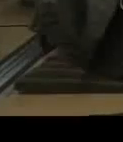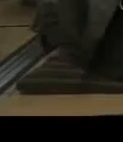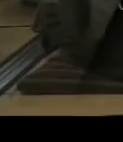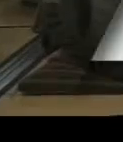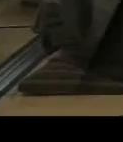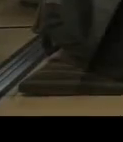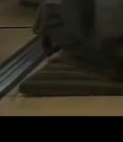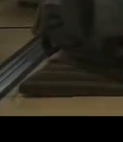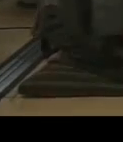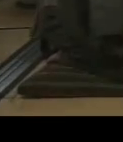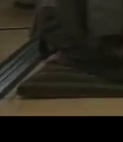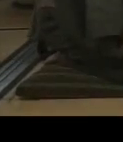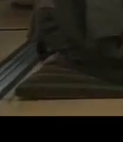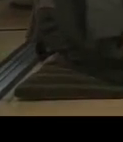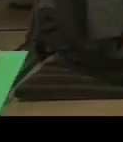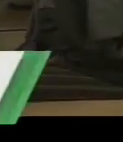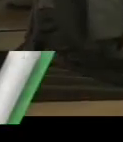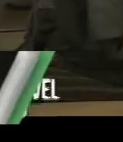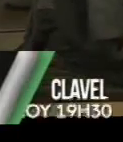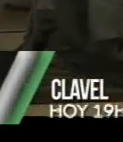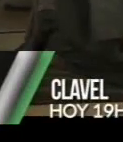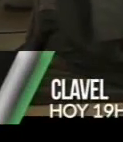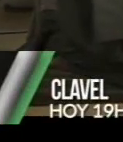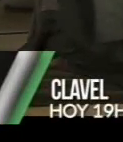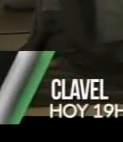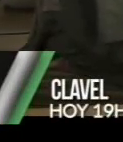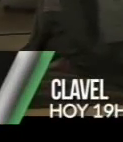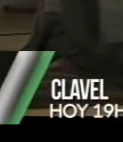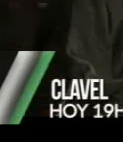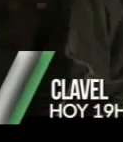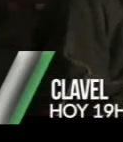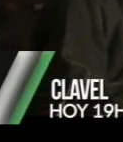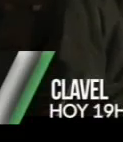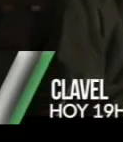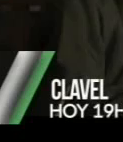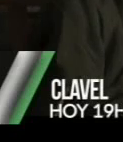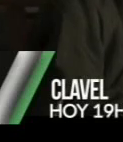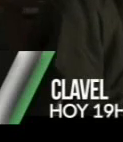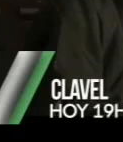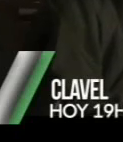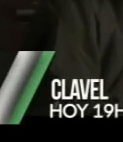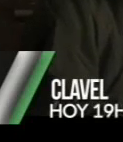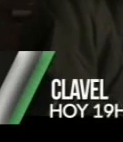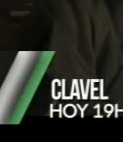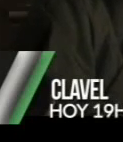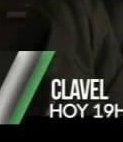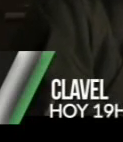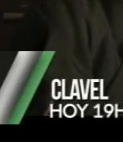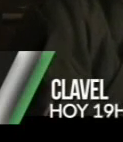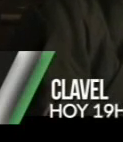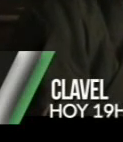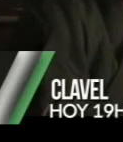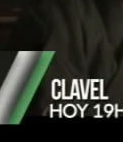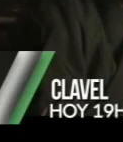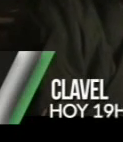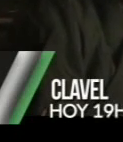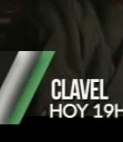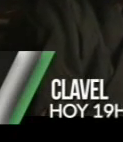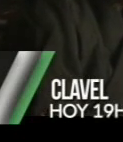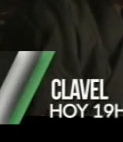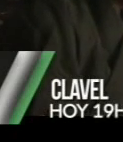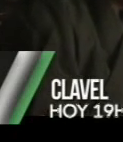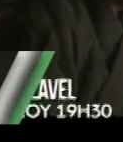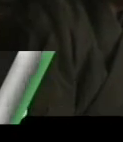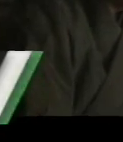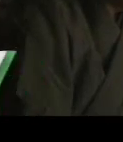Hoy, Senzaku tiene problemas económicos. Sé que te crees un pez gordo al enviar a tu hijo a una escuela